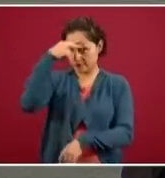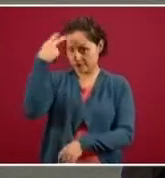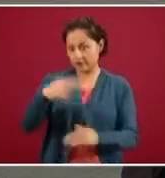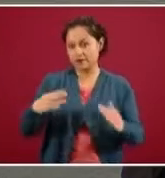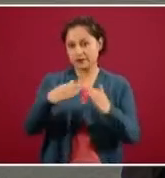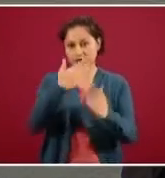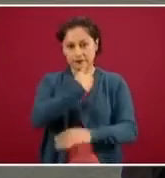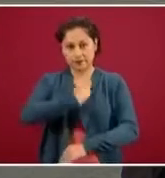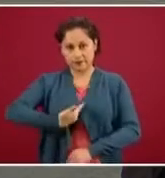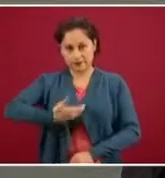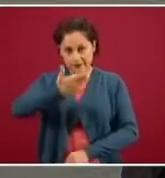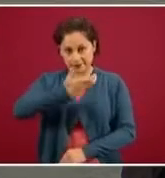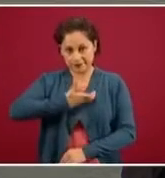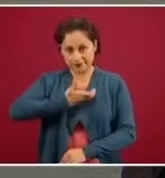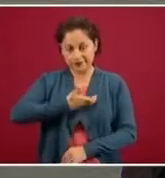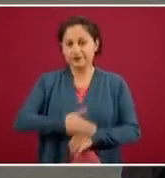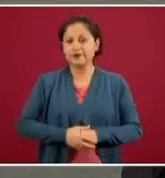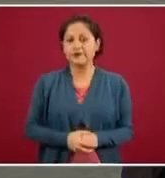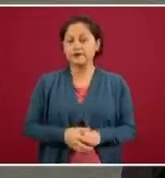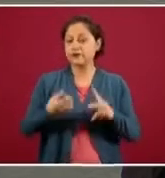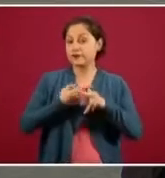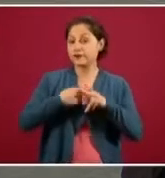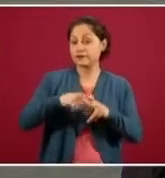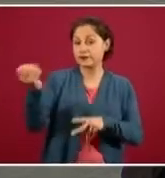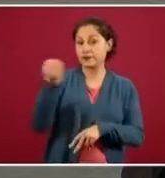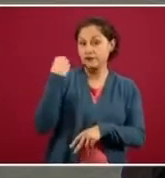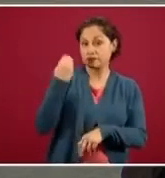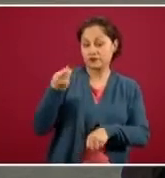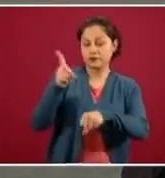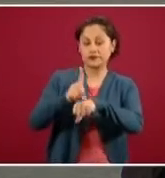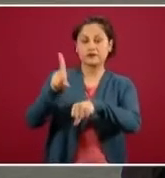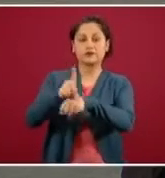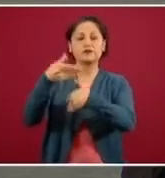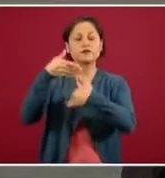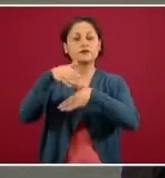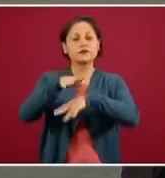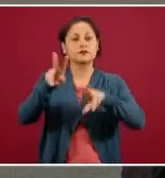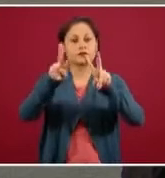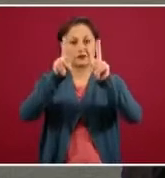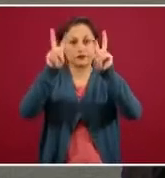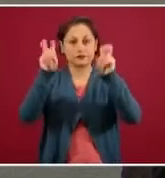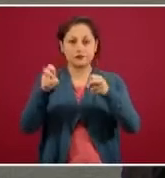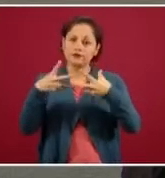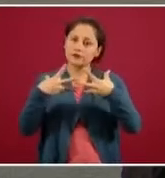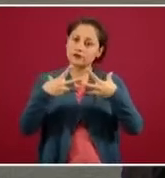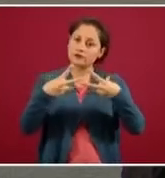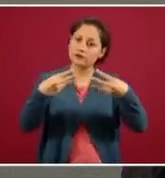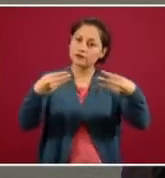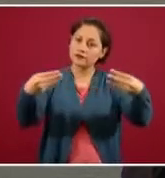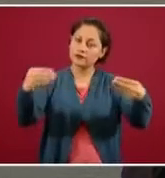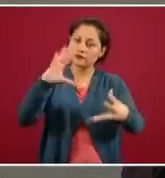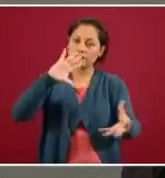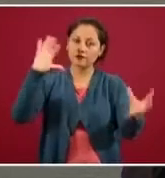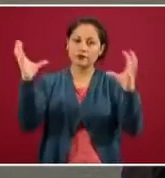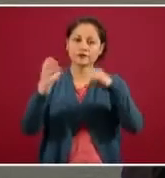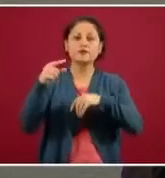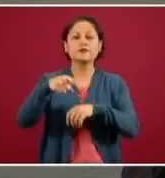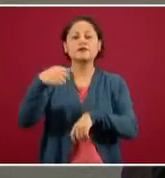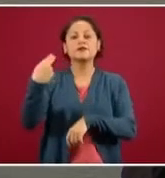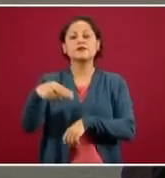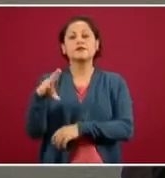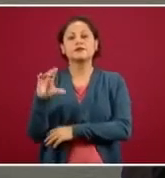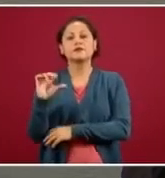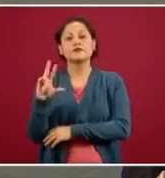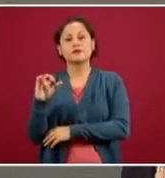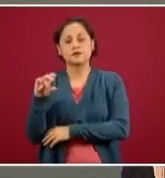Nacional. Vamos a iniciar la conferencia de prensa diaria sobre la situación de la pandemia de COVID, la enfermedad causada